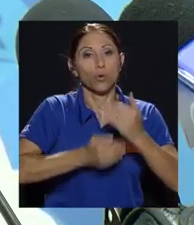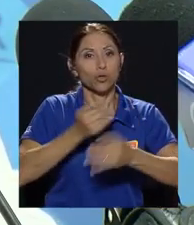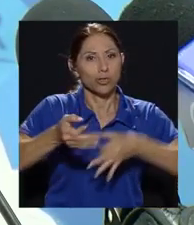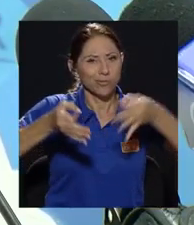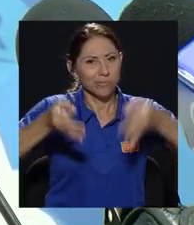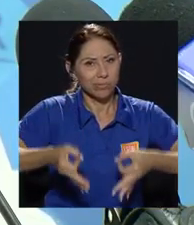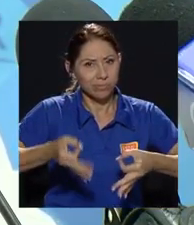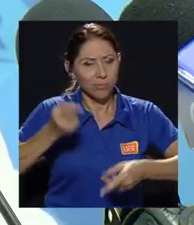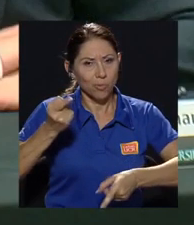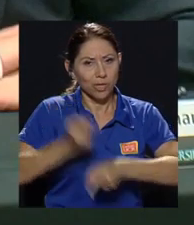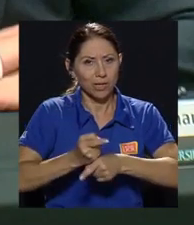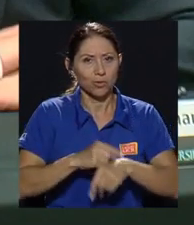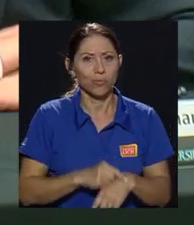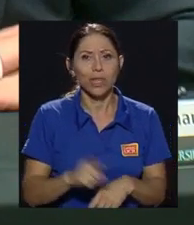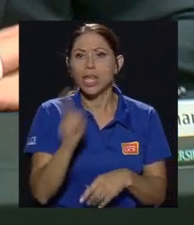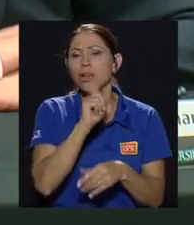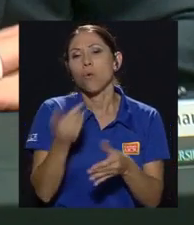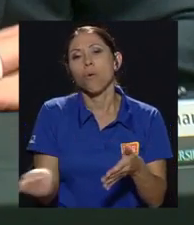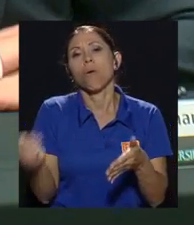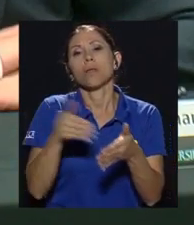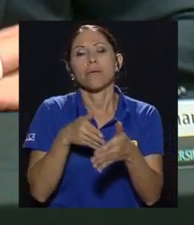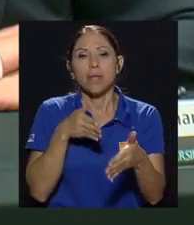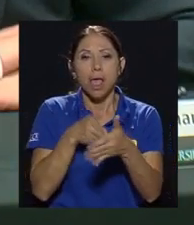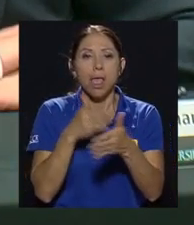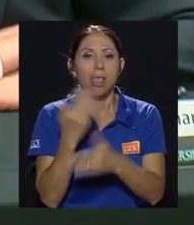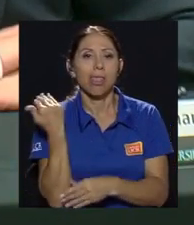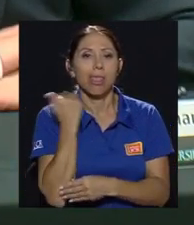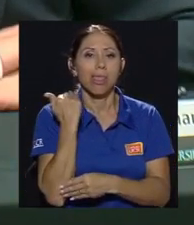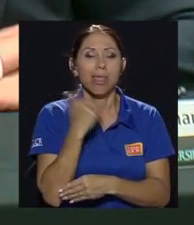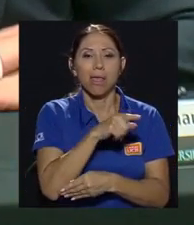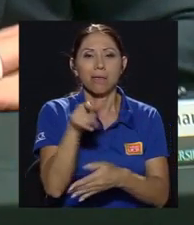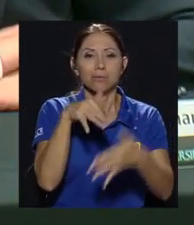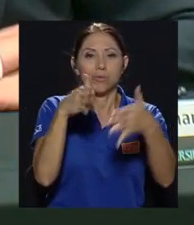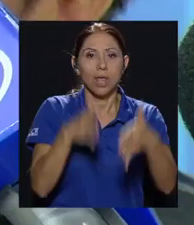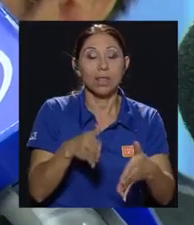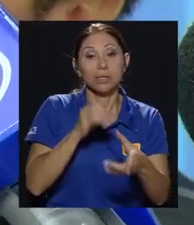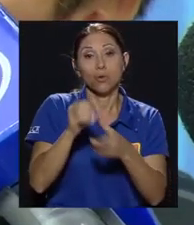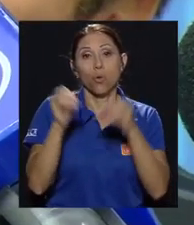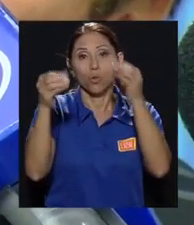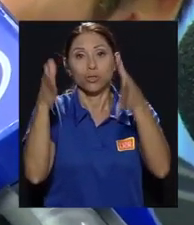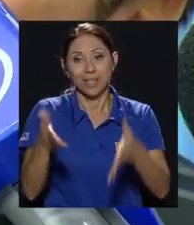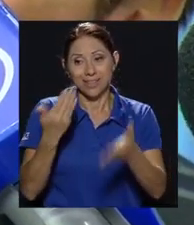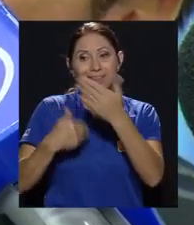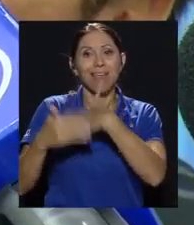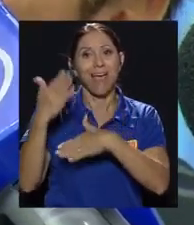proceso y revictimizar a las estudiantes o docentes víctimas del hostigamiento.